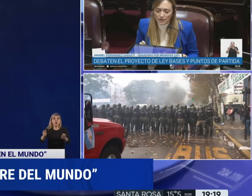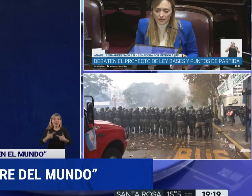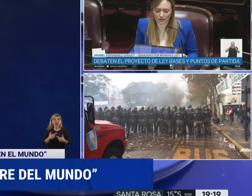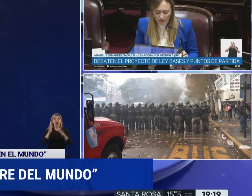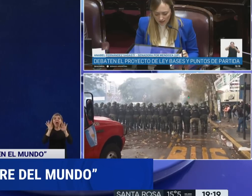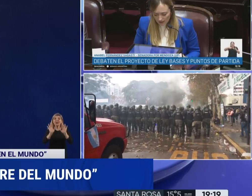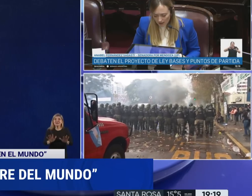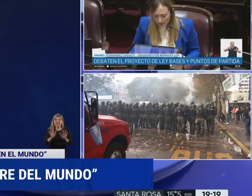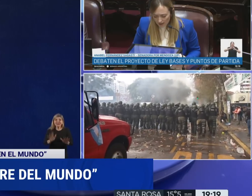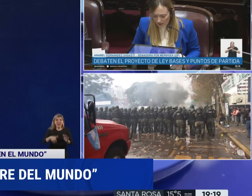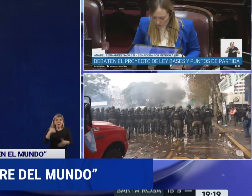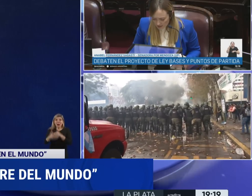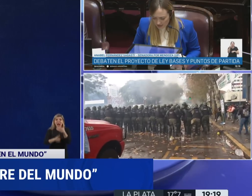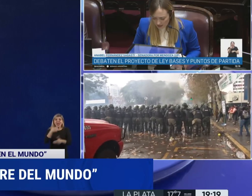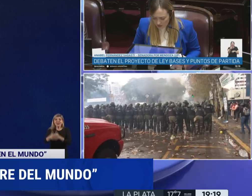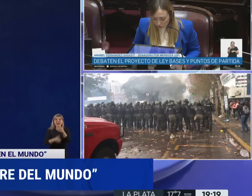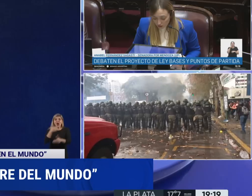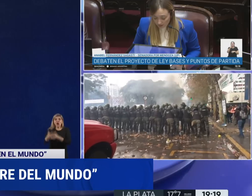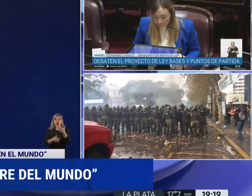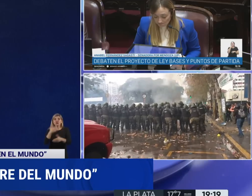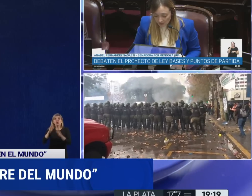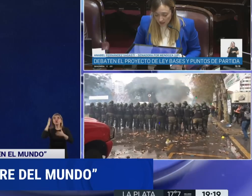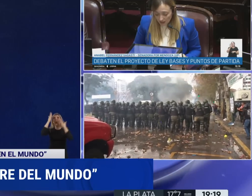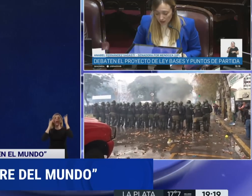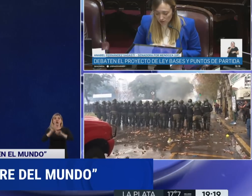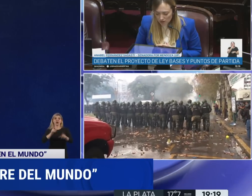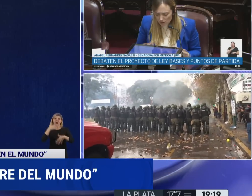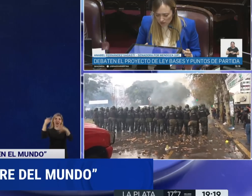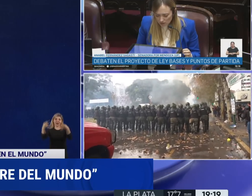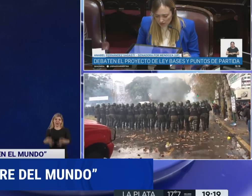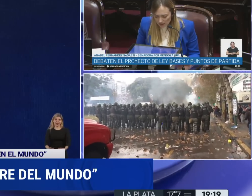de alcanzar el desarrollo deje de ser un sueño para volverse una realidad.